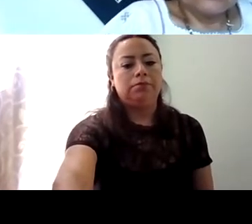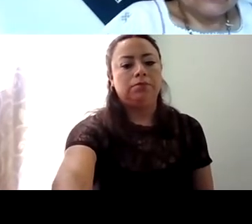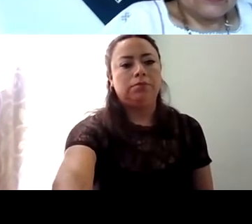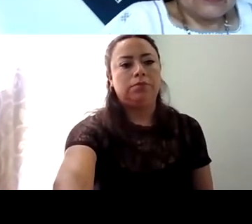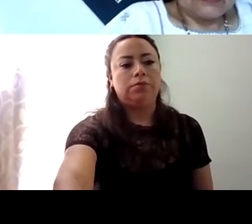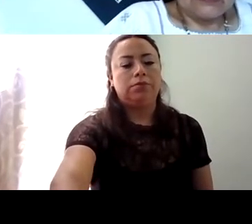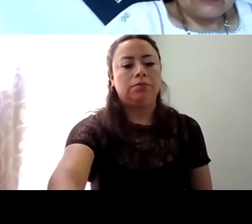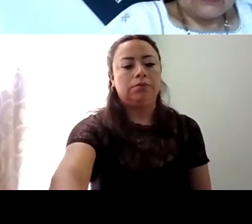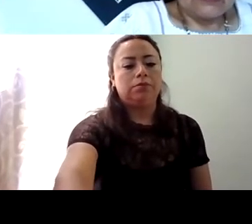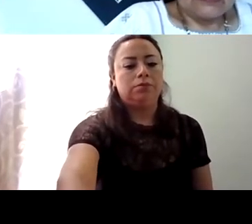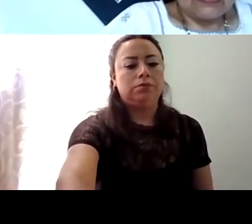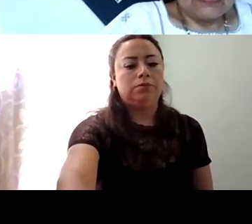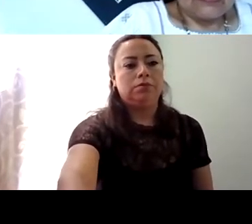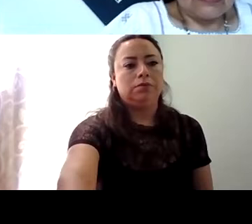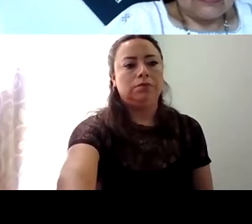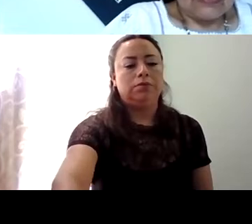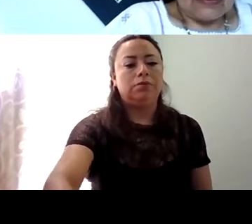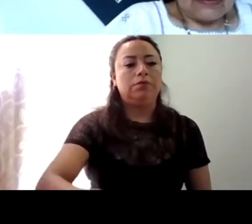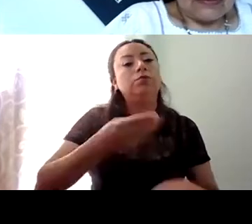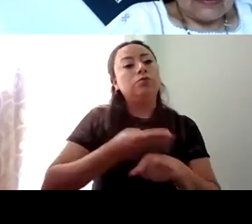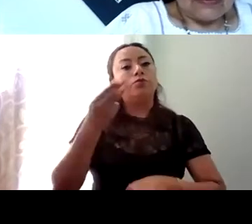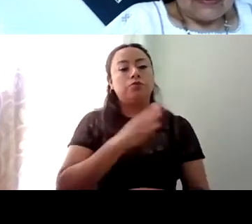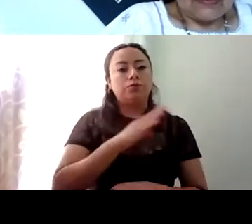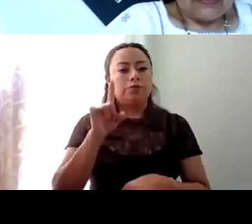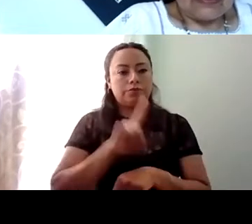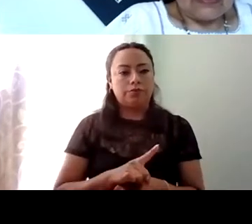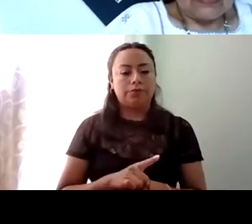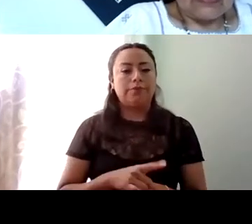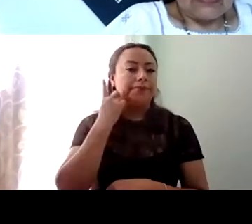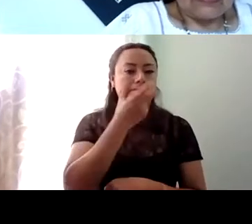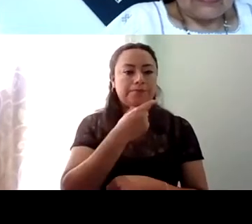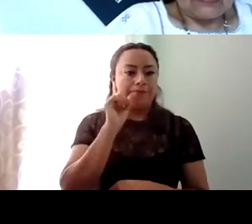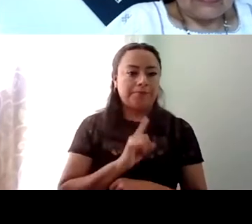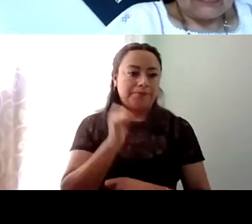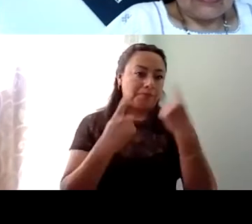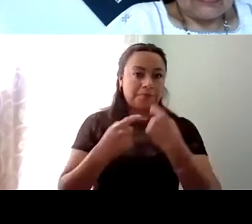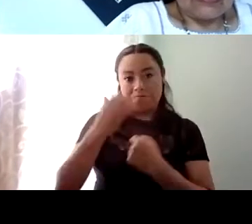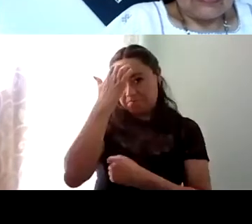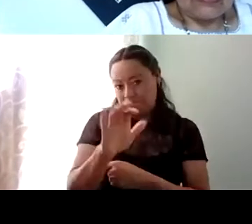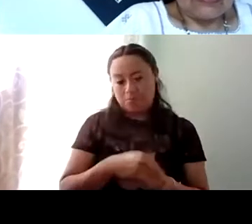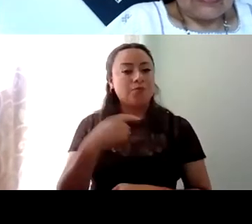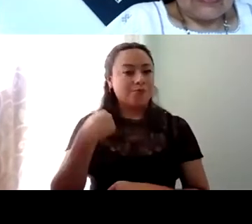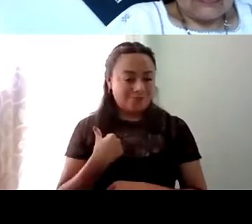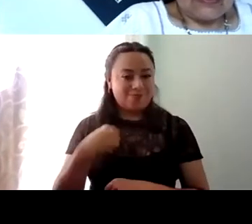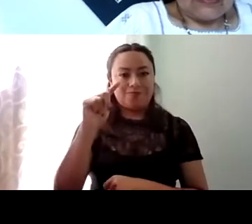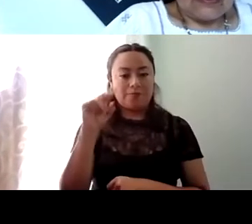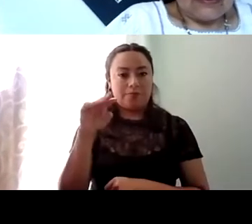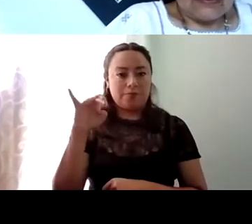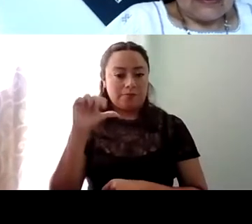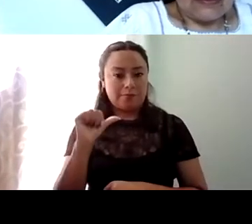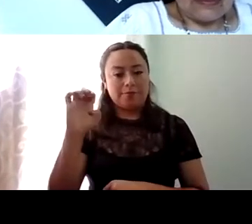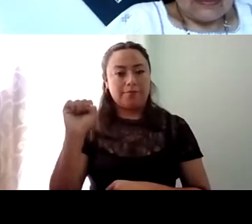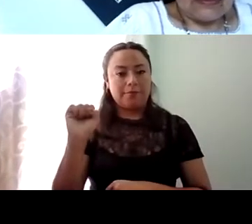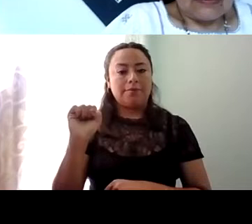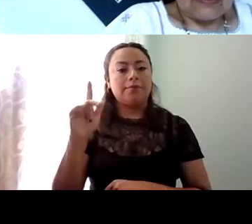hacer esta exposición. Para quienes no me conocen, soy Tania Espinosa Sánchez. Desde hace un poco más de